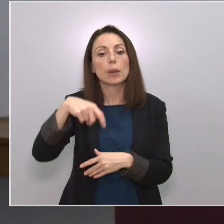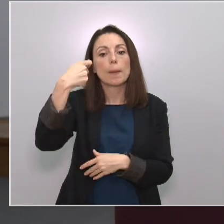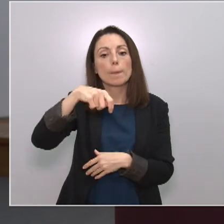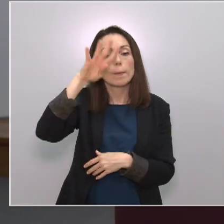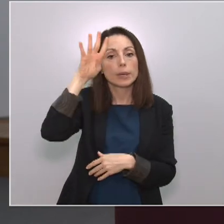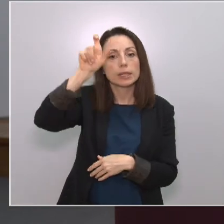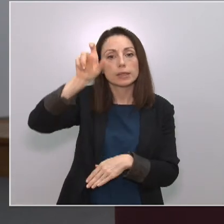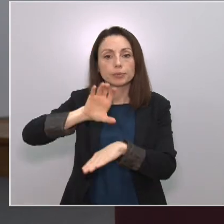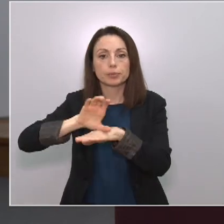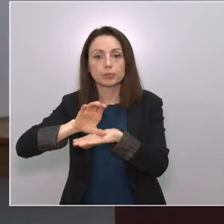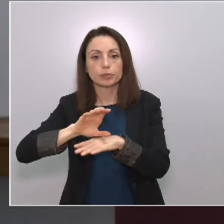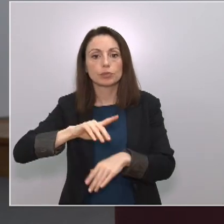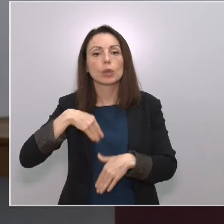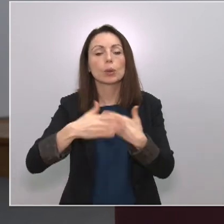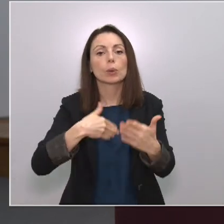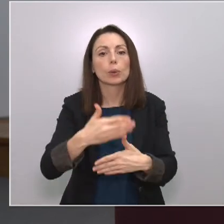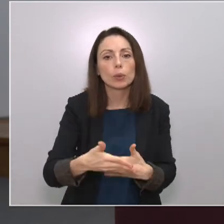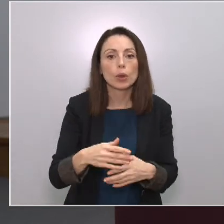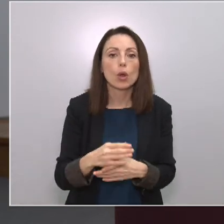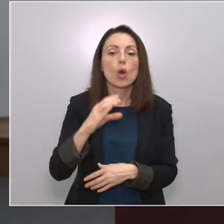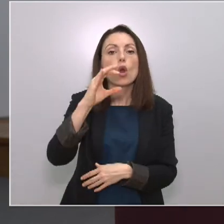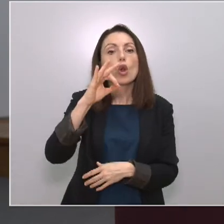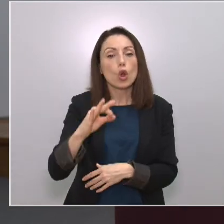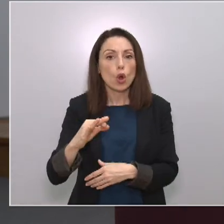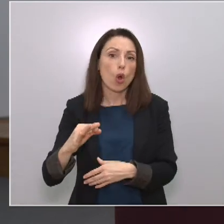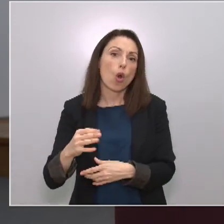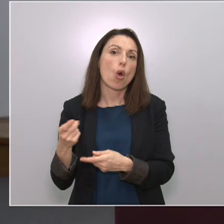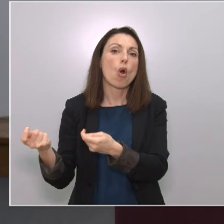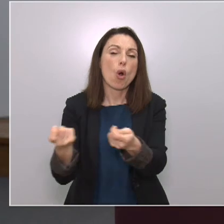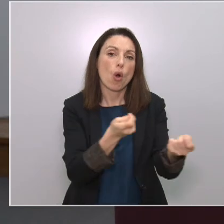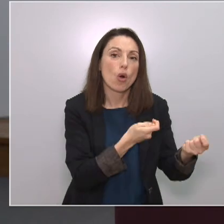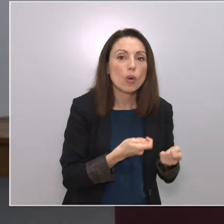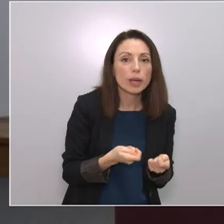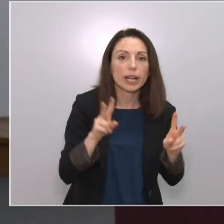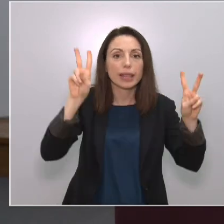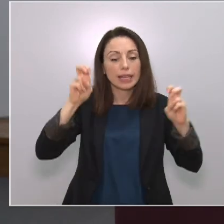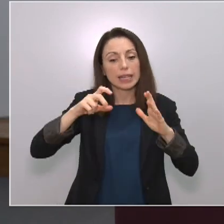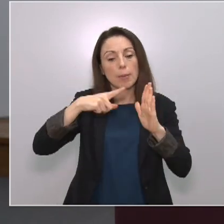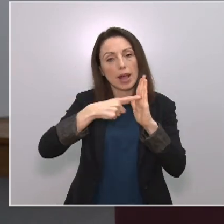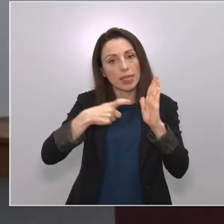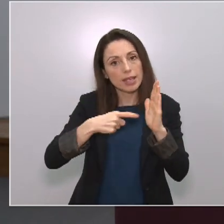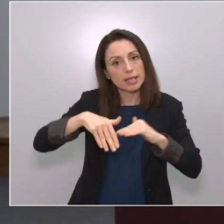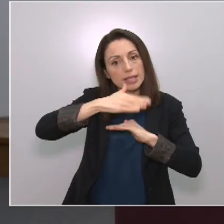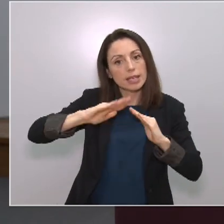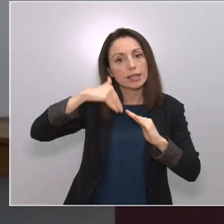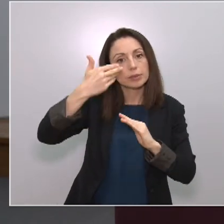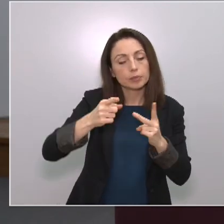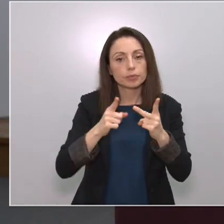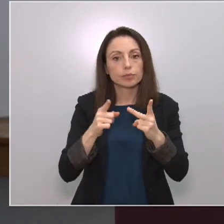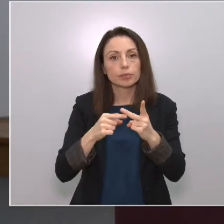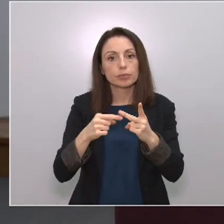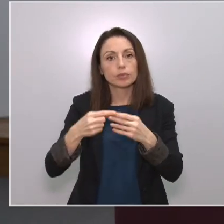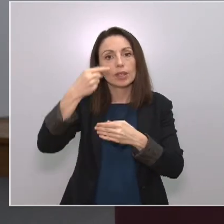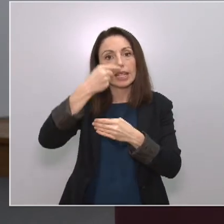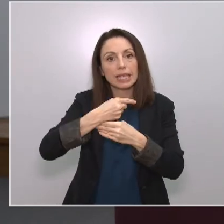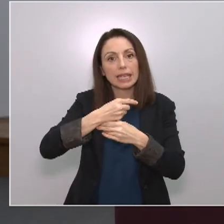y al consejero. Se ha avanzado en la cogobernanza con el Gobierno de España y la región de Murcia en la desescalada. Esa sería una. Y la siguiente, ¿hay indicaciones para la apertura